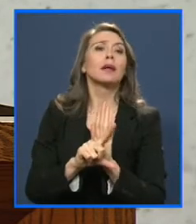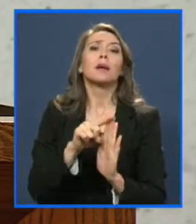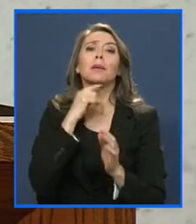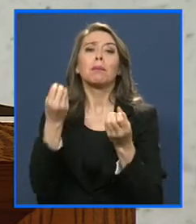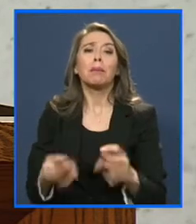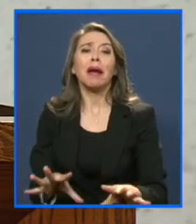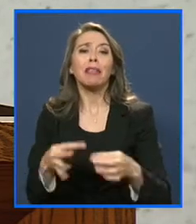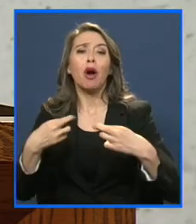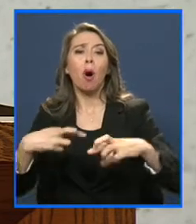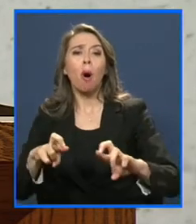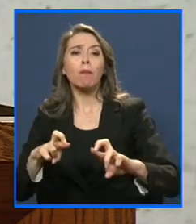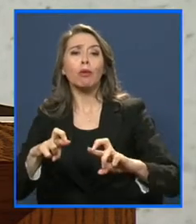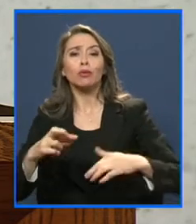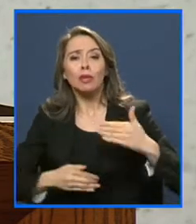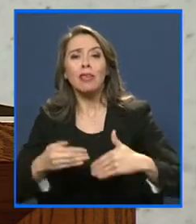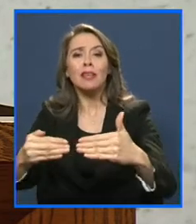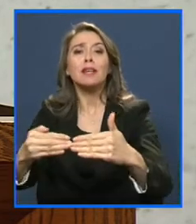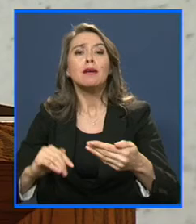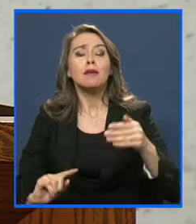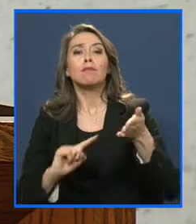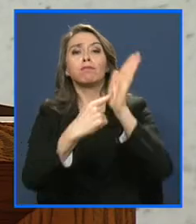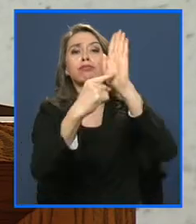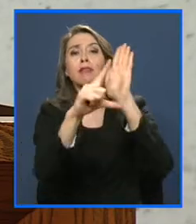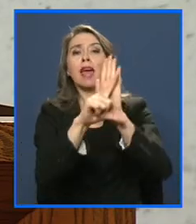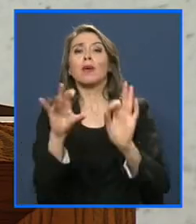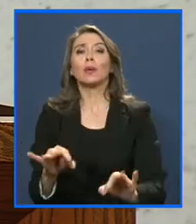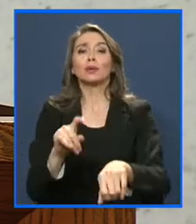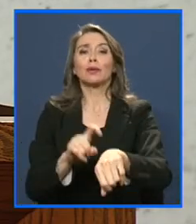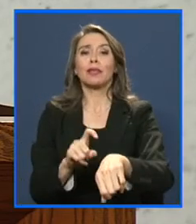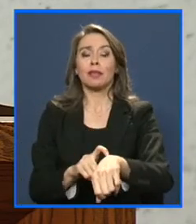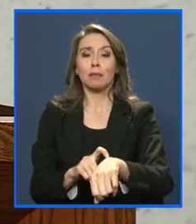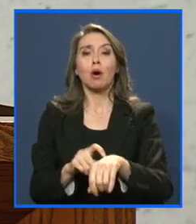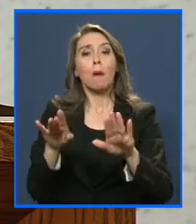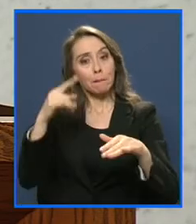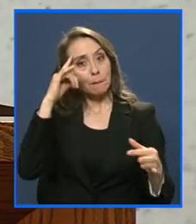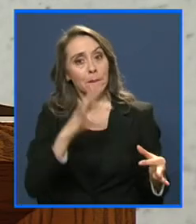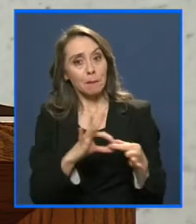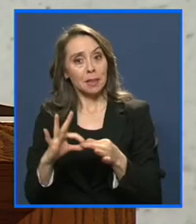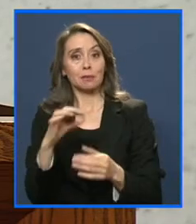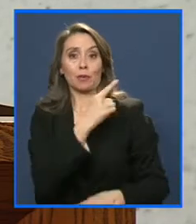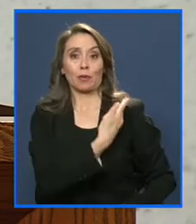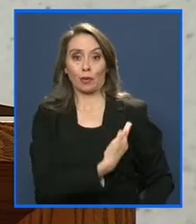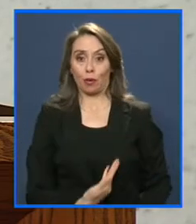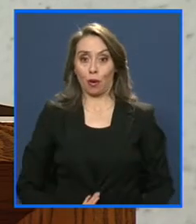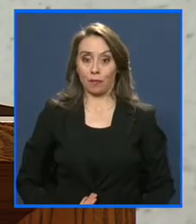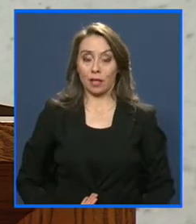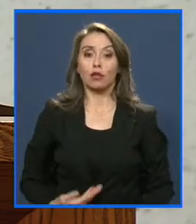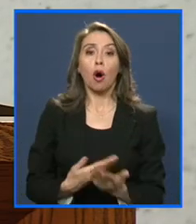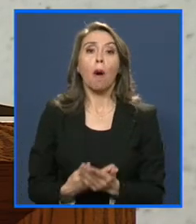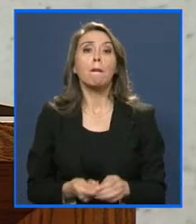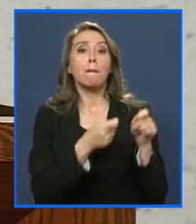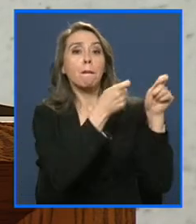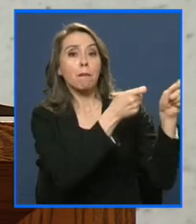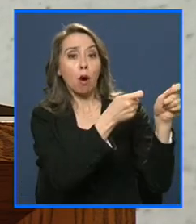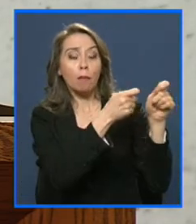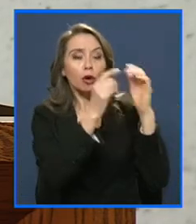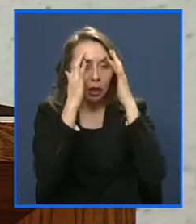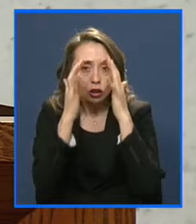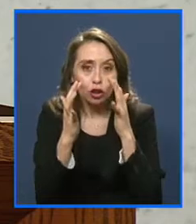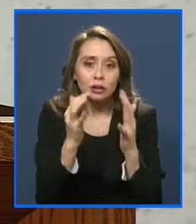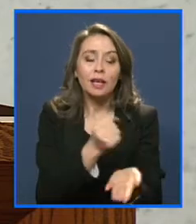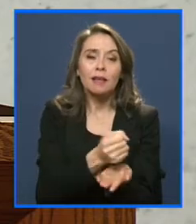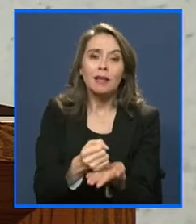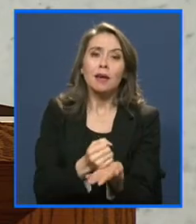de servir a tiempo en esta misma lógica en el caso del gobierno lo que proponemos es que se concentre y hago que la